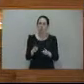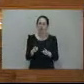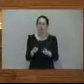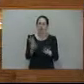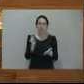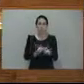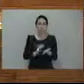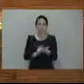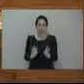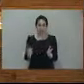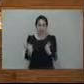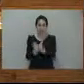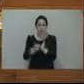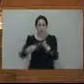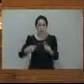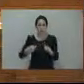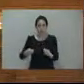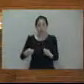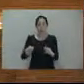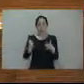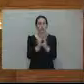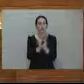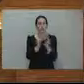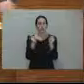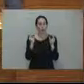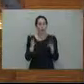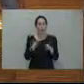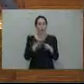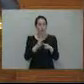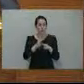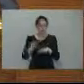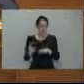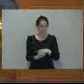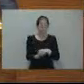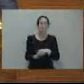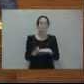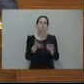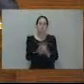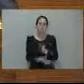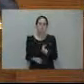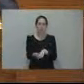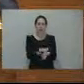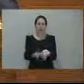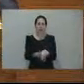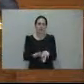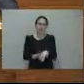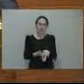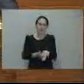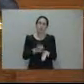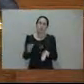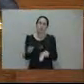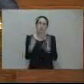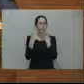casos al sector del comercio, al sector de la hostelería, obtener unos ingresos que en este caso son muy